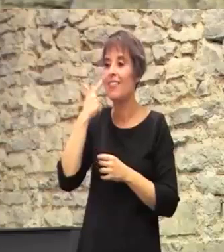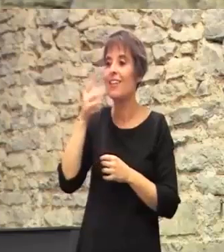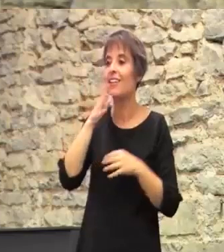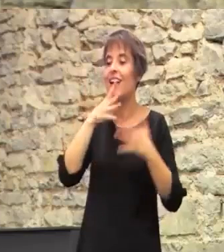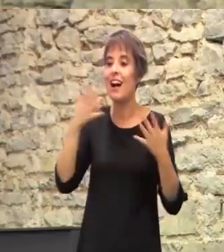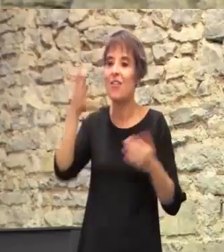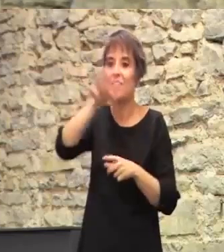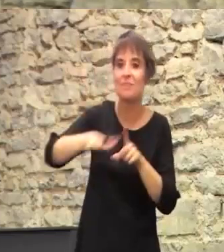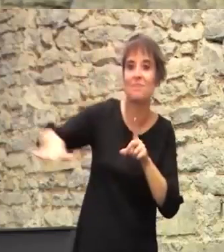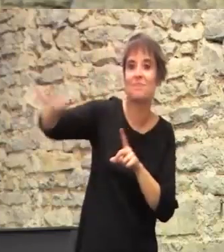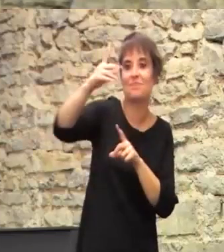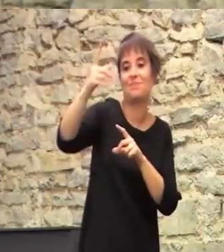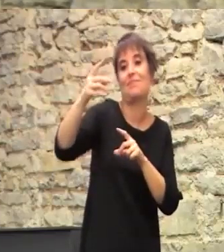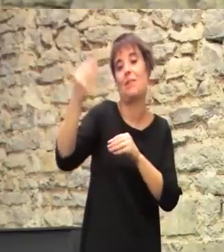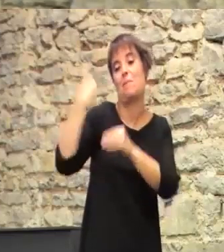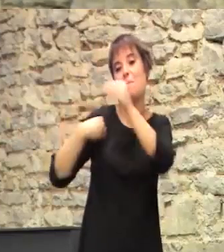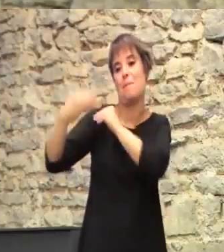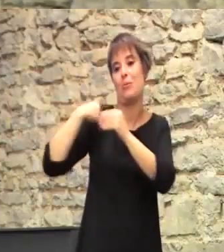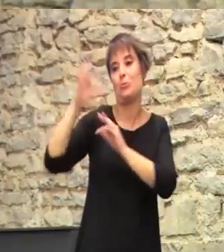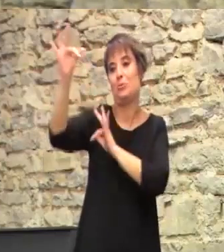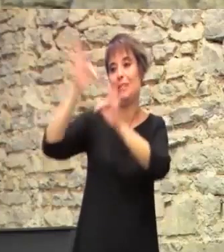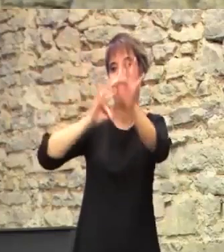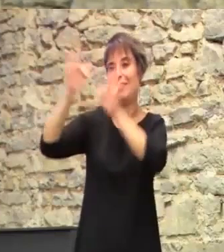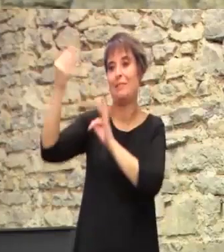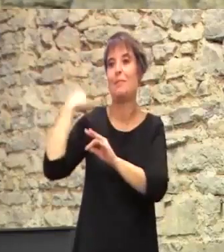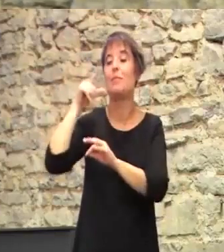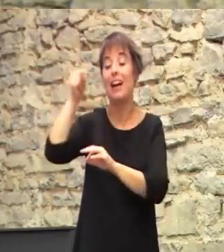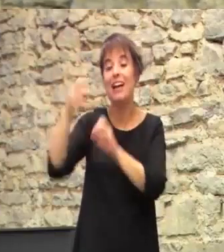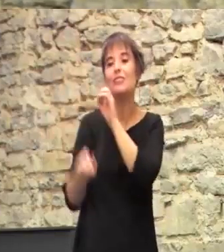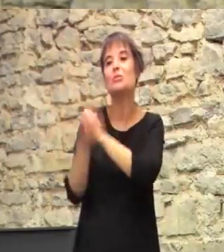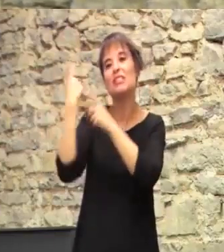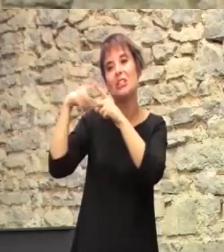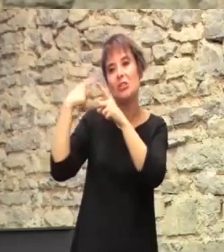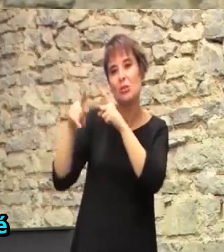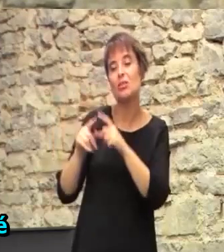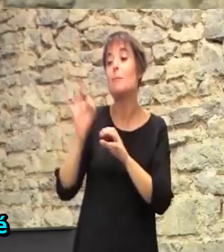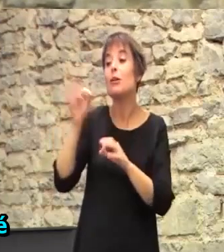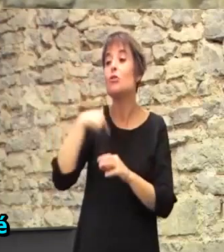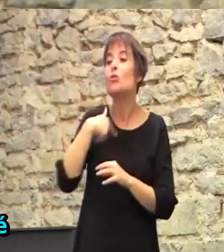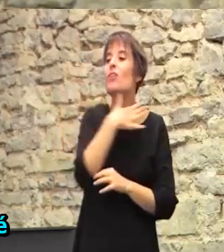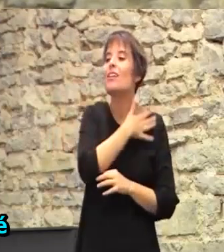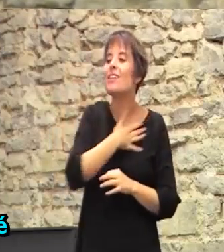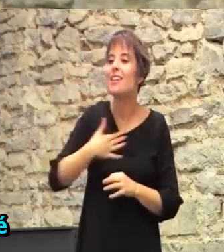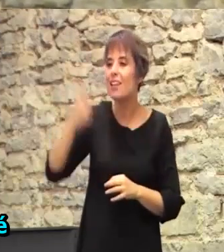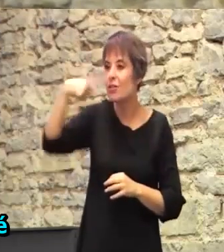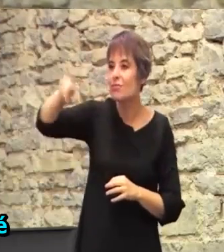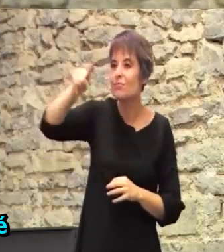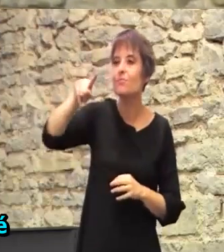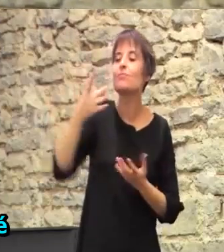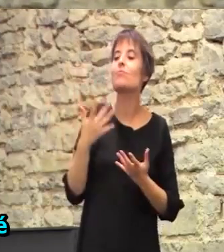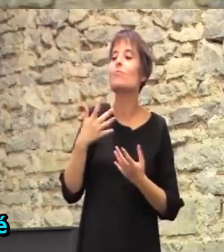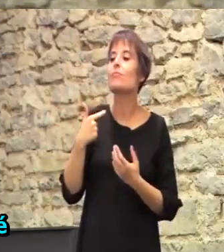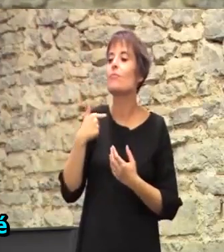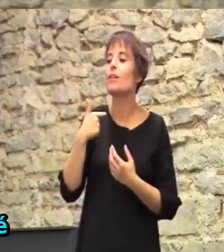un espacio de palabras y de preguntas porque de ahí podemos salir muchísimas más cosas pero lo que quiero dejar es